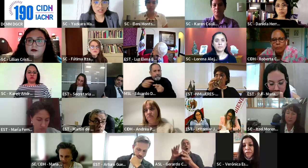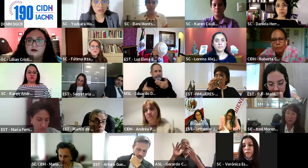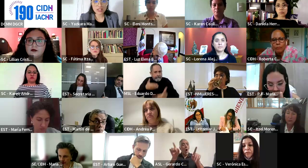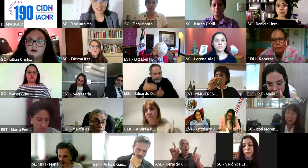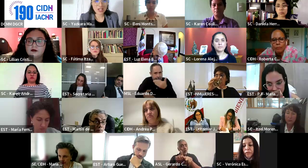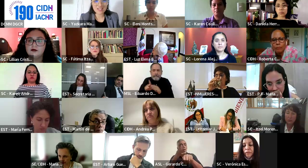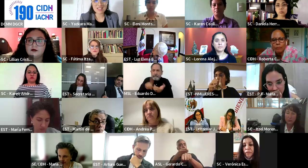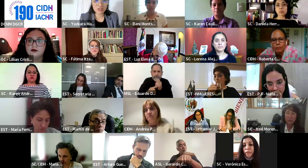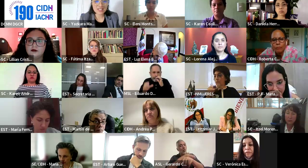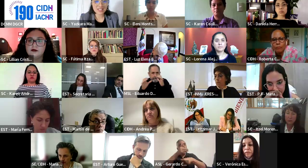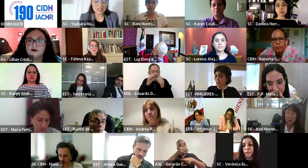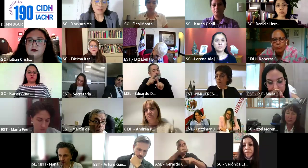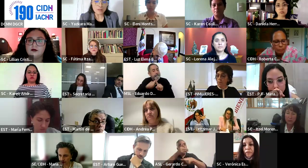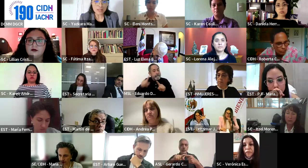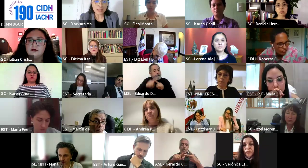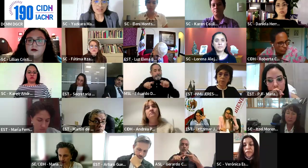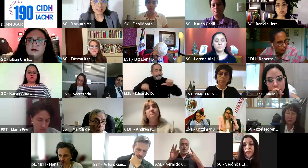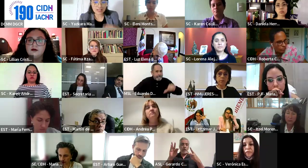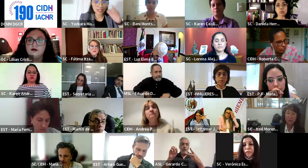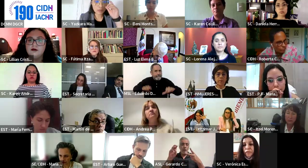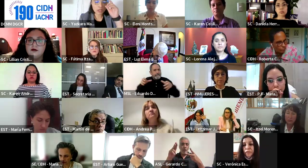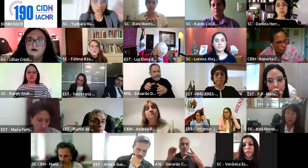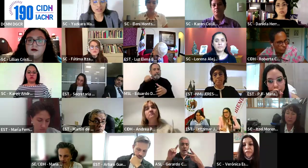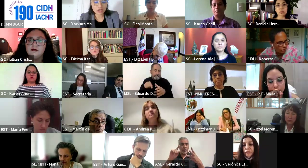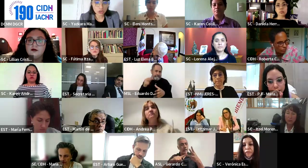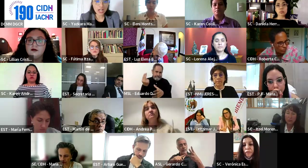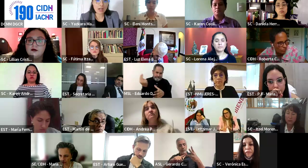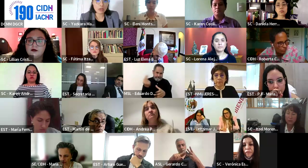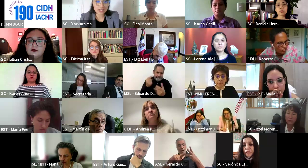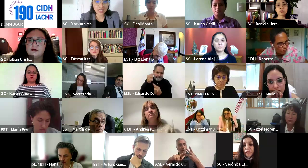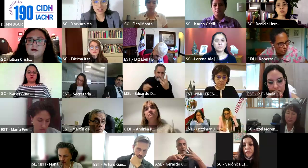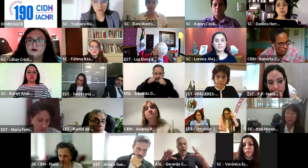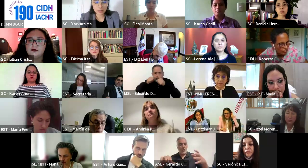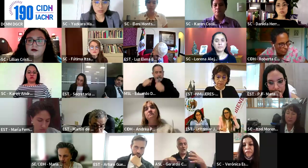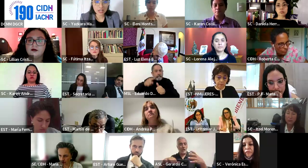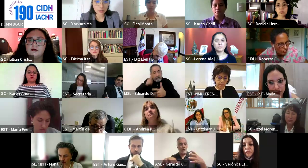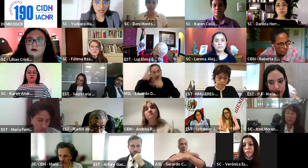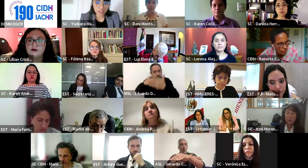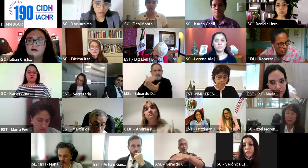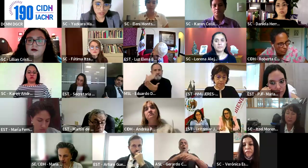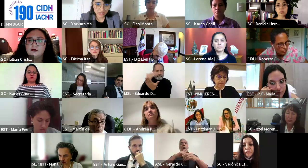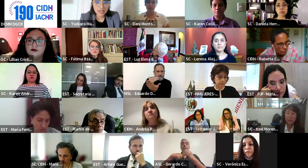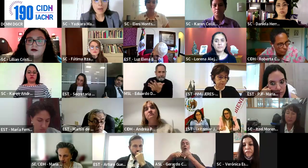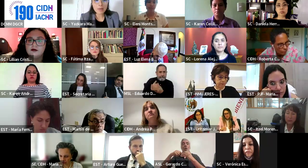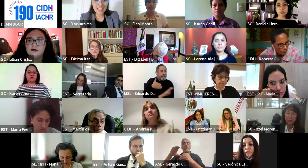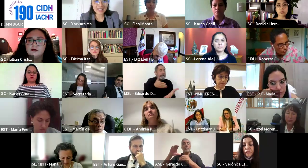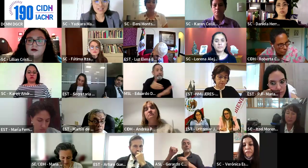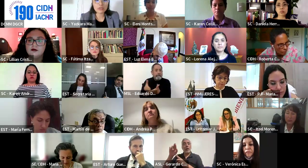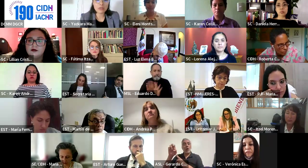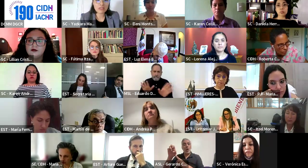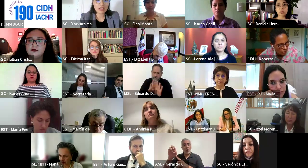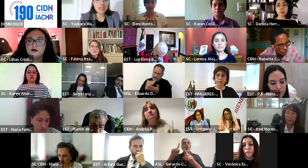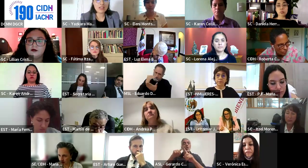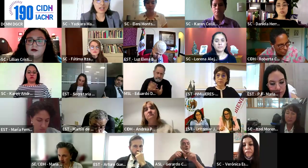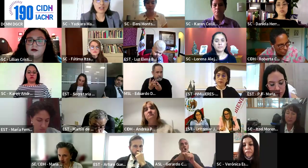formatos, comunicaciones y todas las acciones que tienen que ver con la atención a la violencia y para evitar las barreras a la justicia, para que